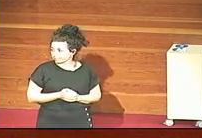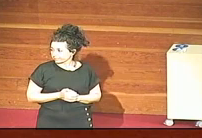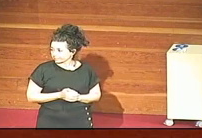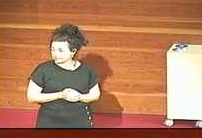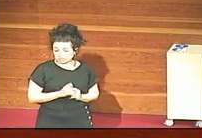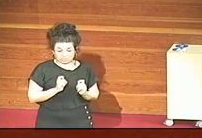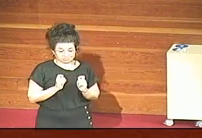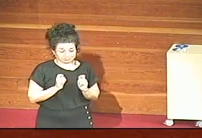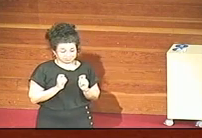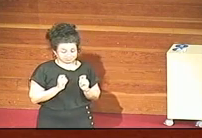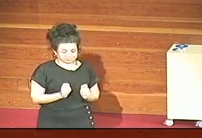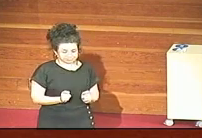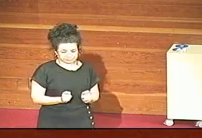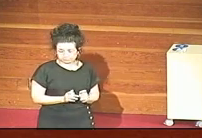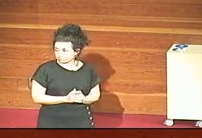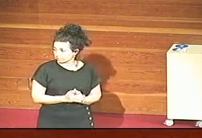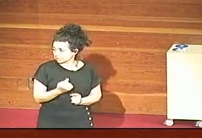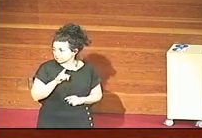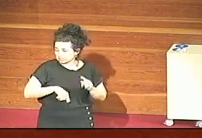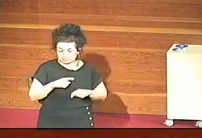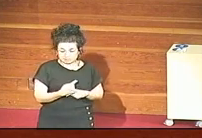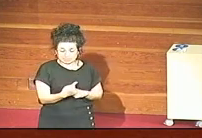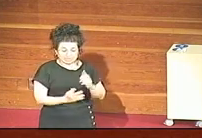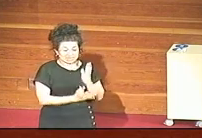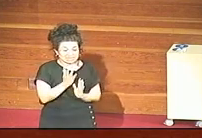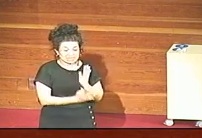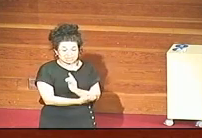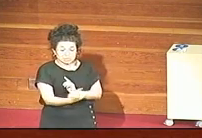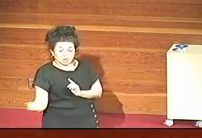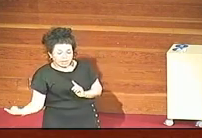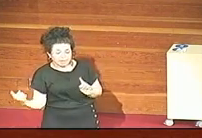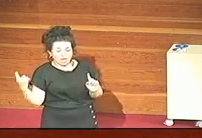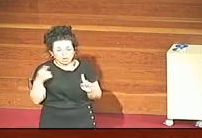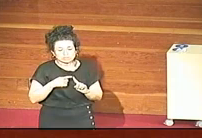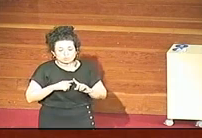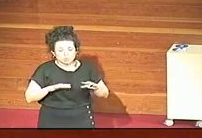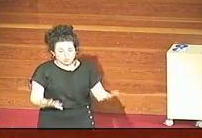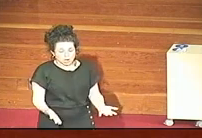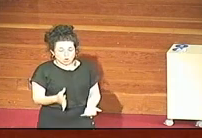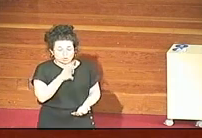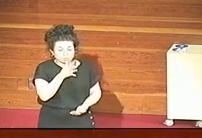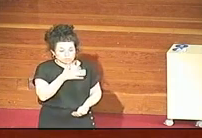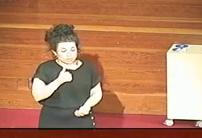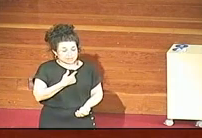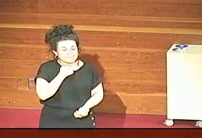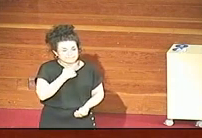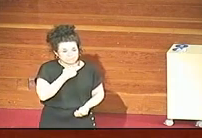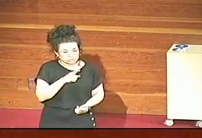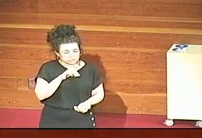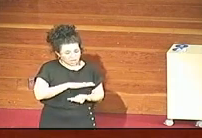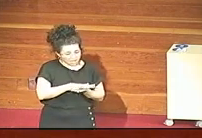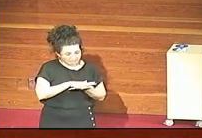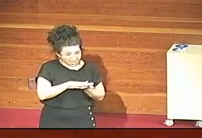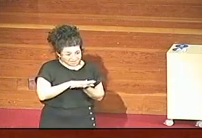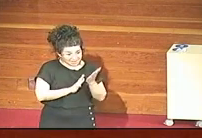uno de esos incendios pues para lo que sea pero por eso a mí me gusta escribir de incendios en